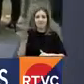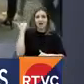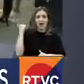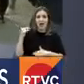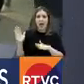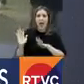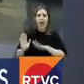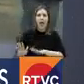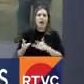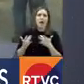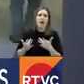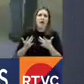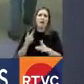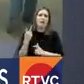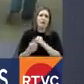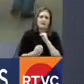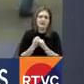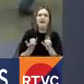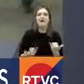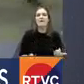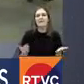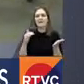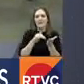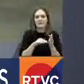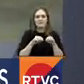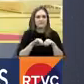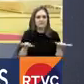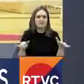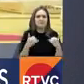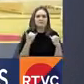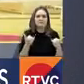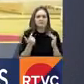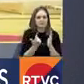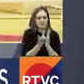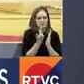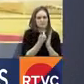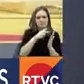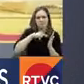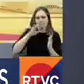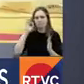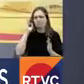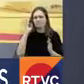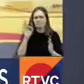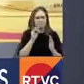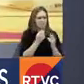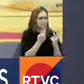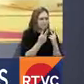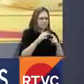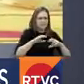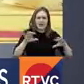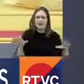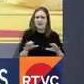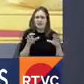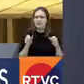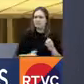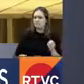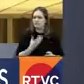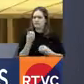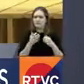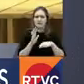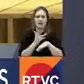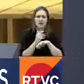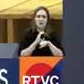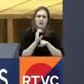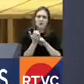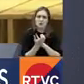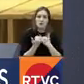son muchos los eventos, las ofertas de buena lectura que hay aquí, de muchas manifestaciones culturales. Y les quiero